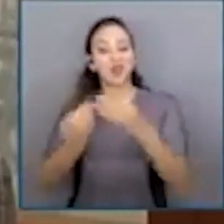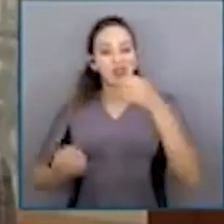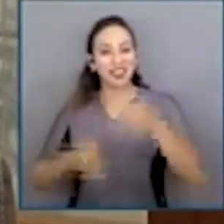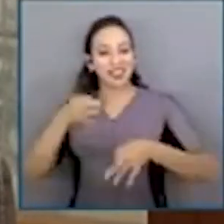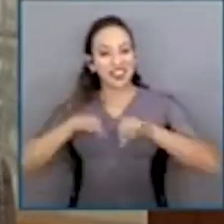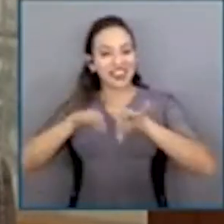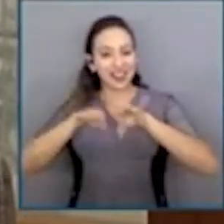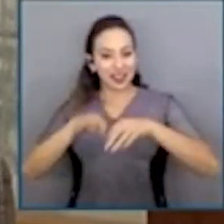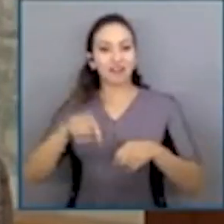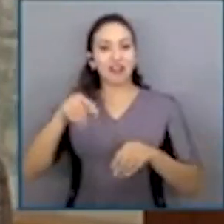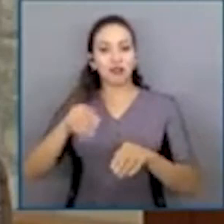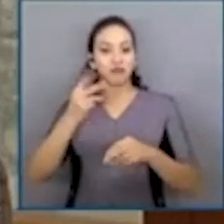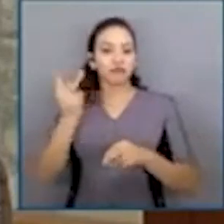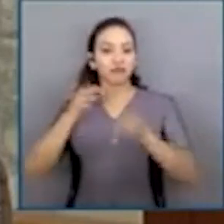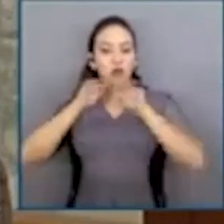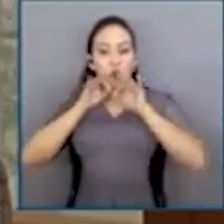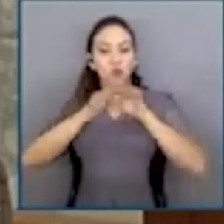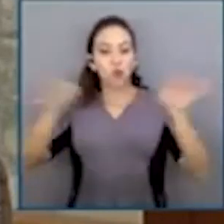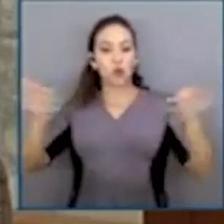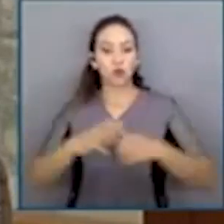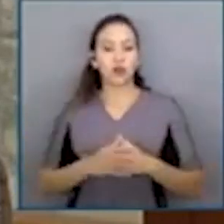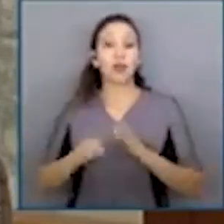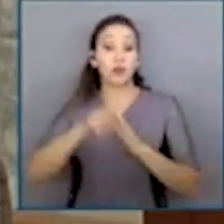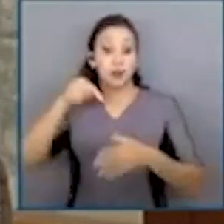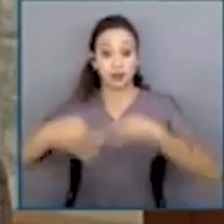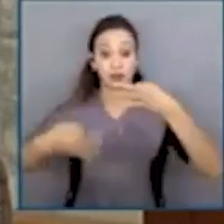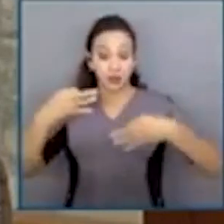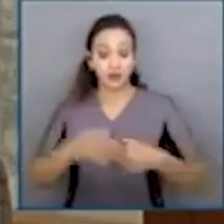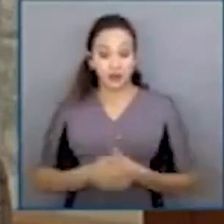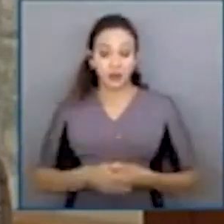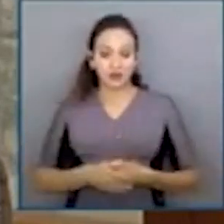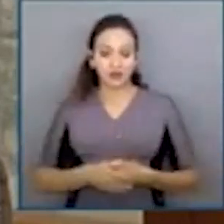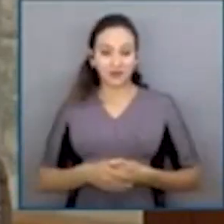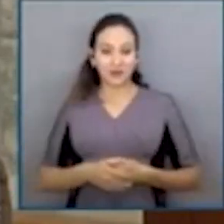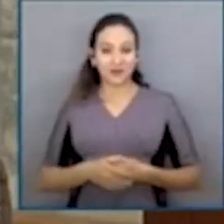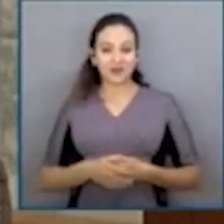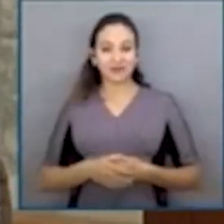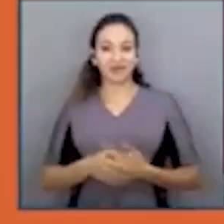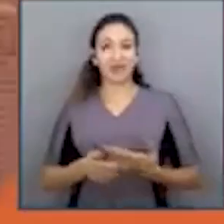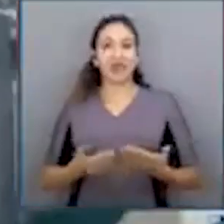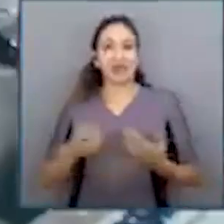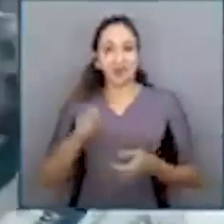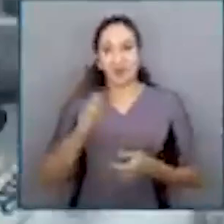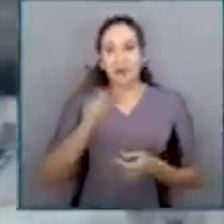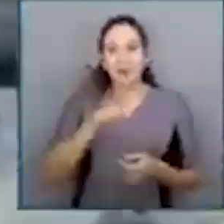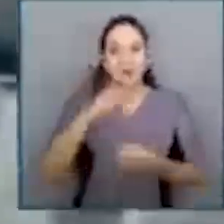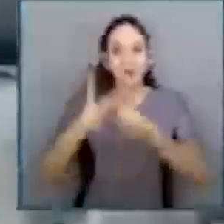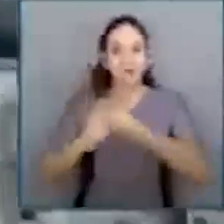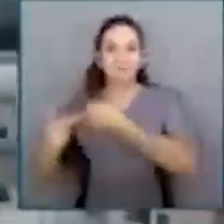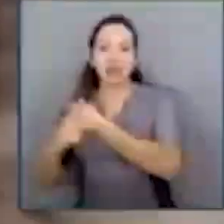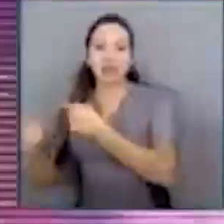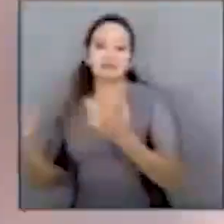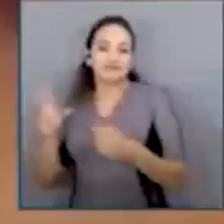En este caso la judicial que no tiene el mismo desarrollo en todos los países televisión